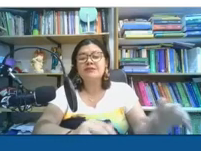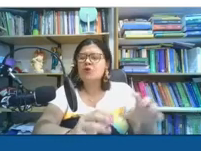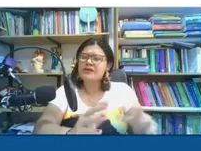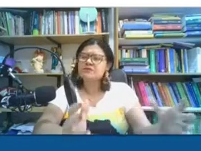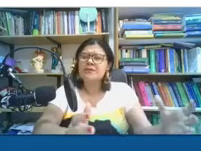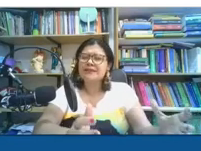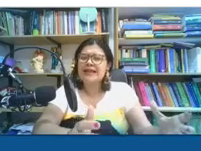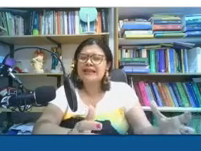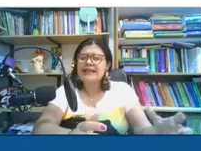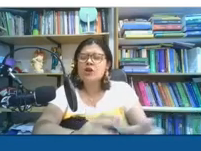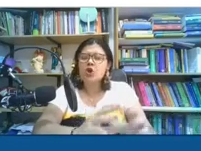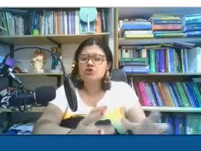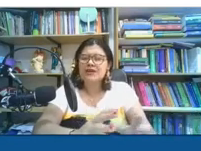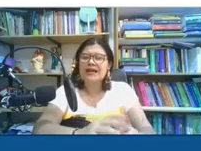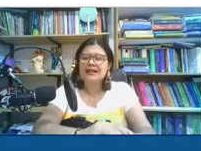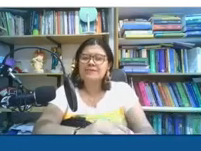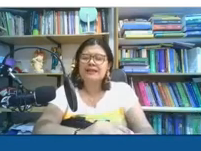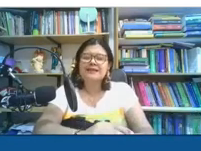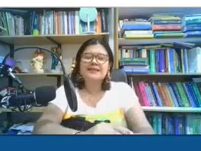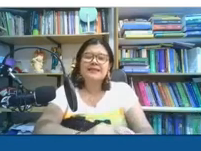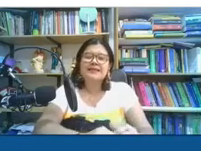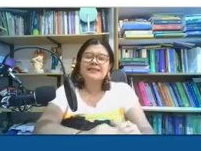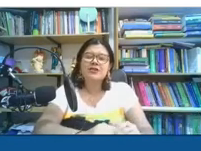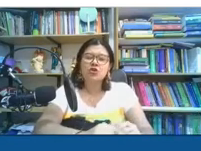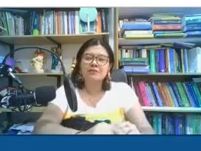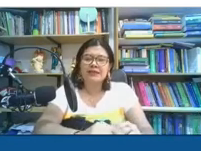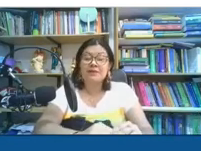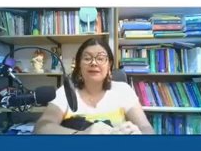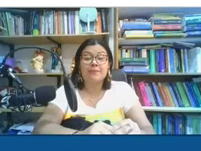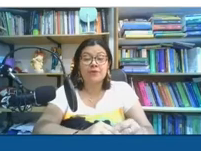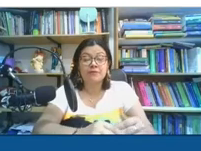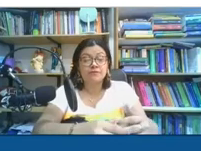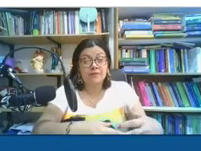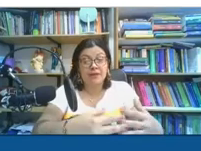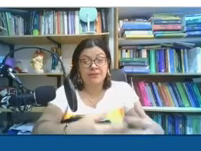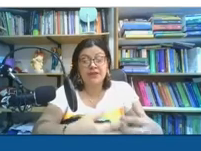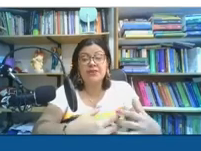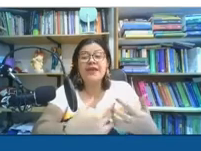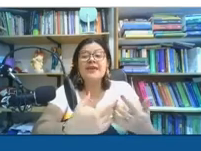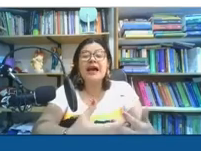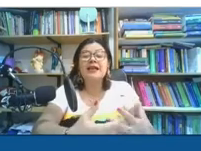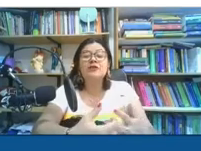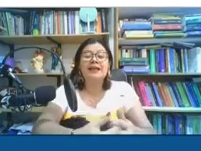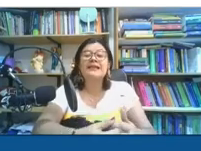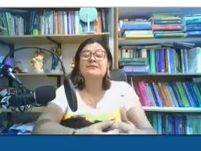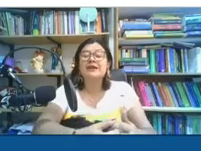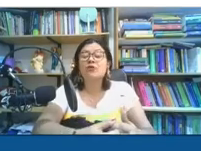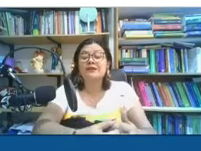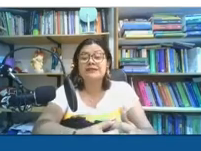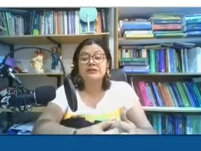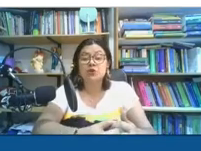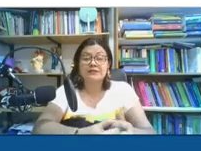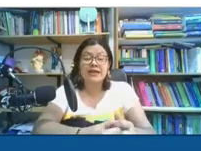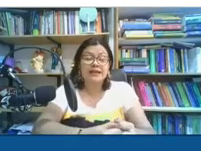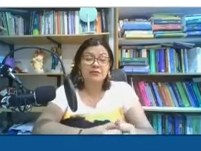básico es fundamental conocer las herramientas y la normativa para poder partir de ella a tomar las mejores